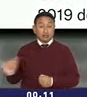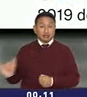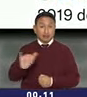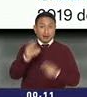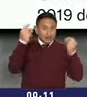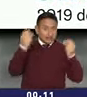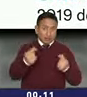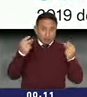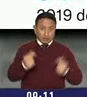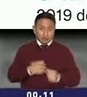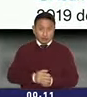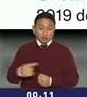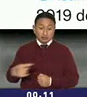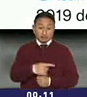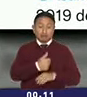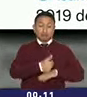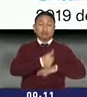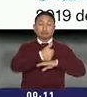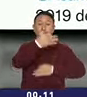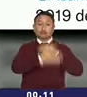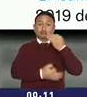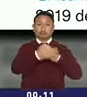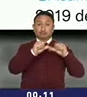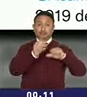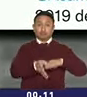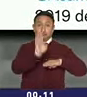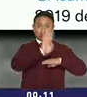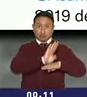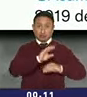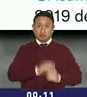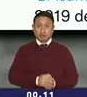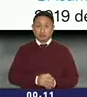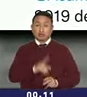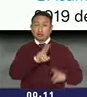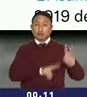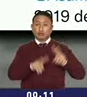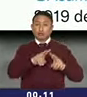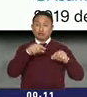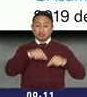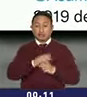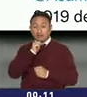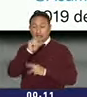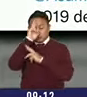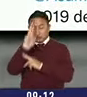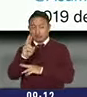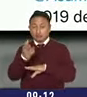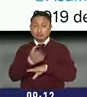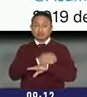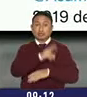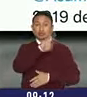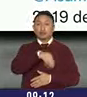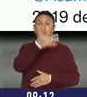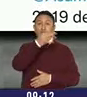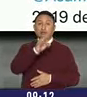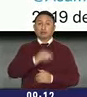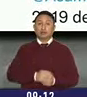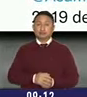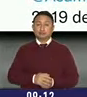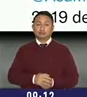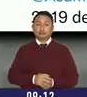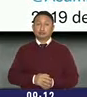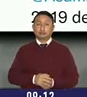misma velocidad, firmeza y vara sea medida la Asamblea Nacional del Ecuador ante el incumplimiento desde el 2019 de la